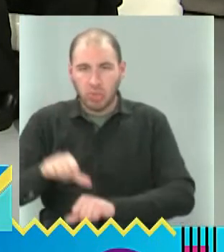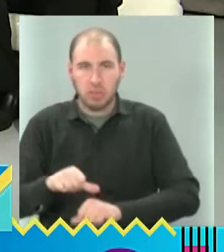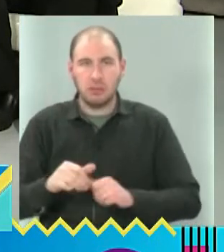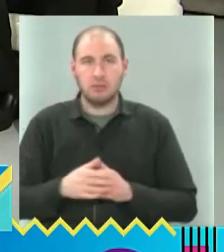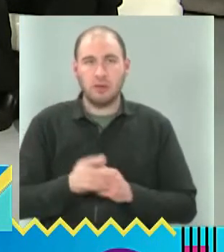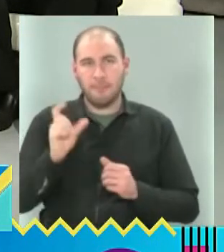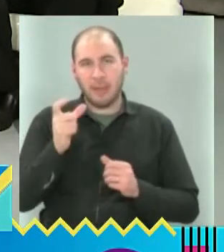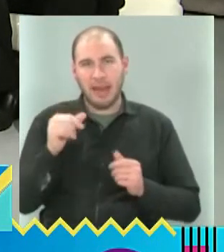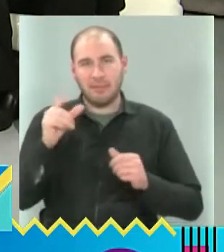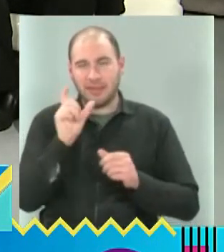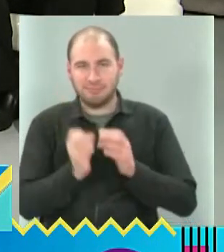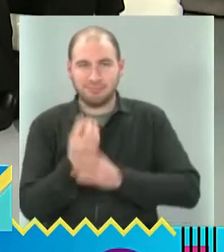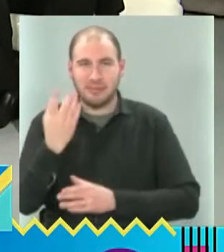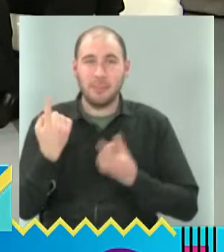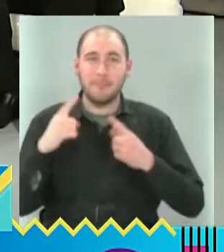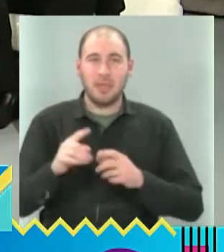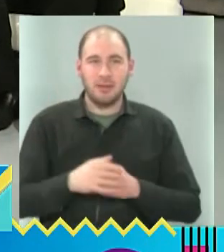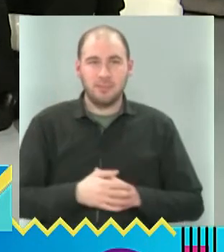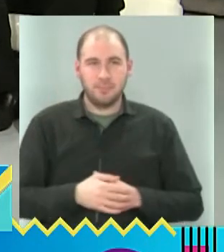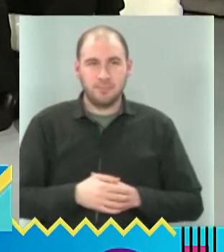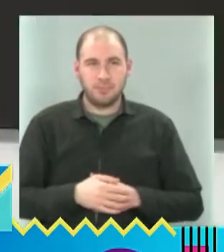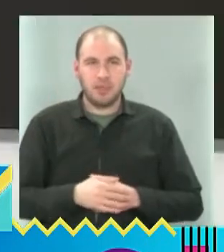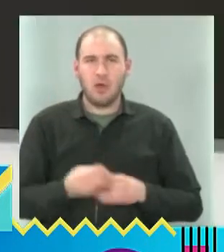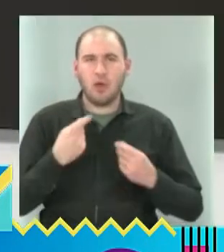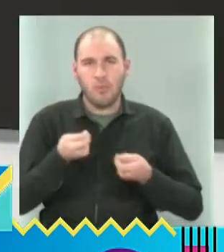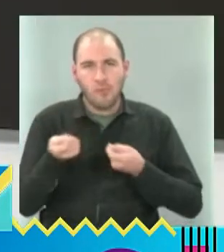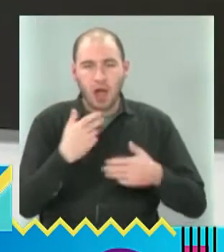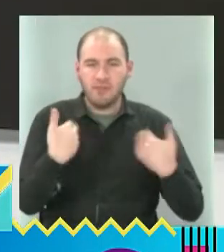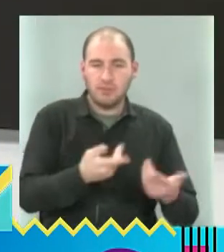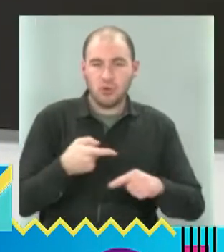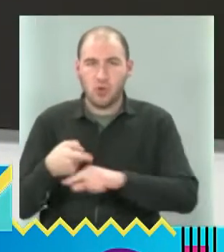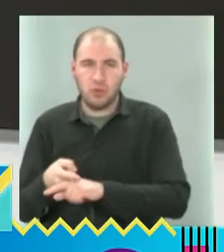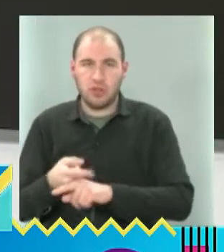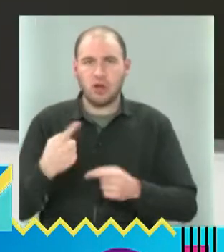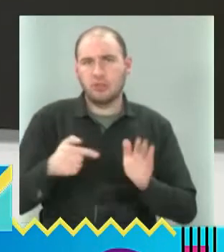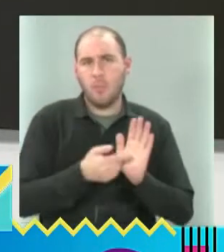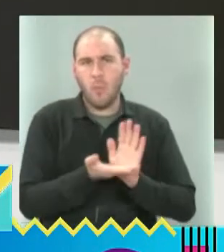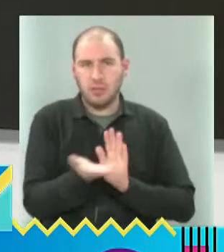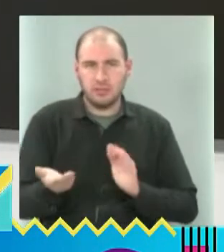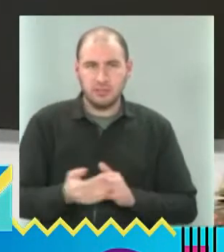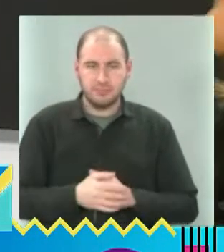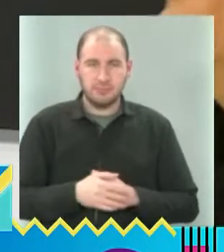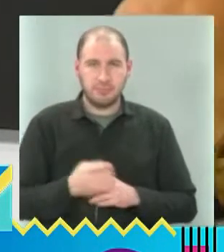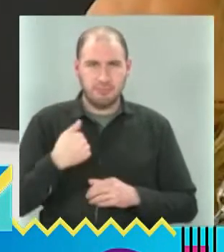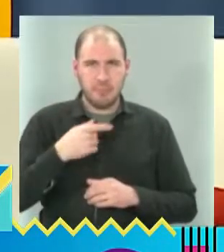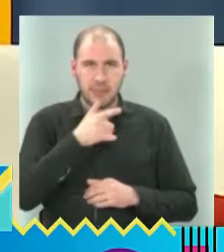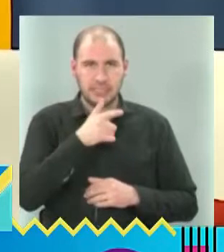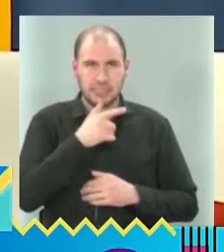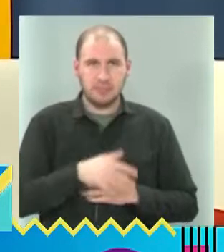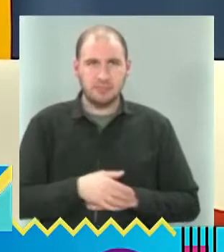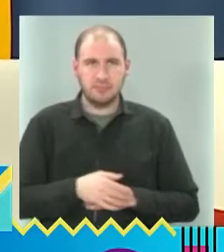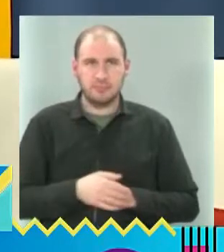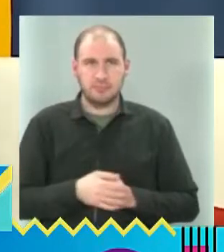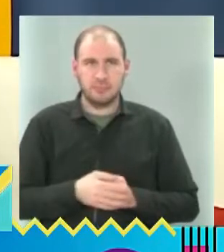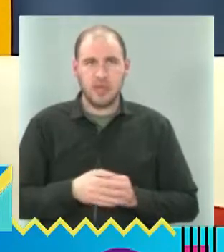de inventar un concepto quizás, pero bueno, digo, ¿cómo puede jugar a favor o en contra lo que se muestre? Yo creo que tenemos